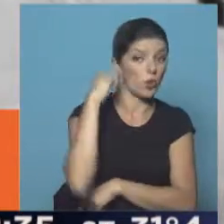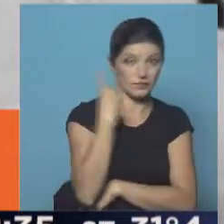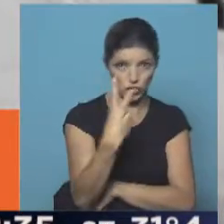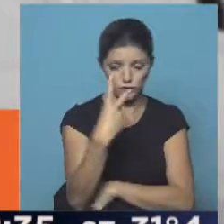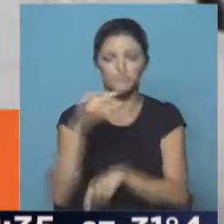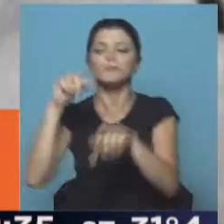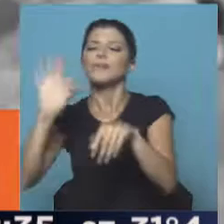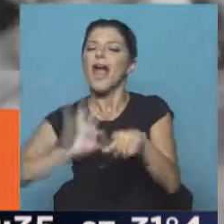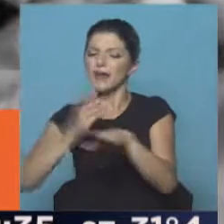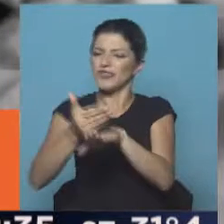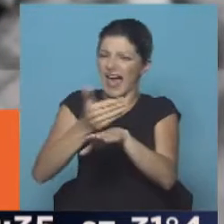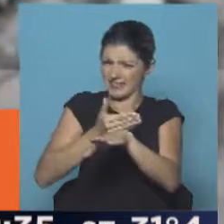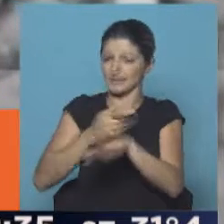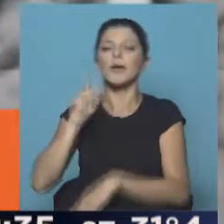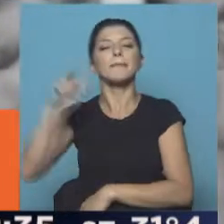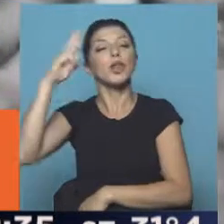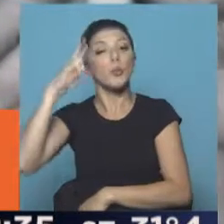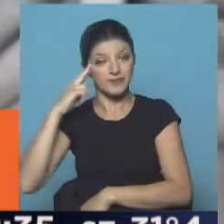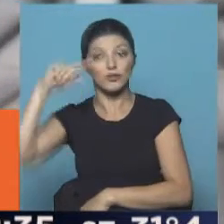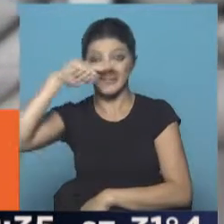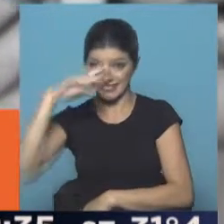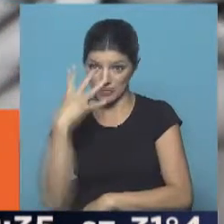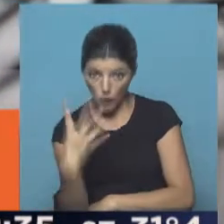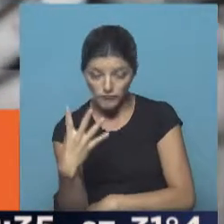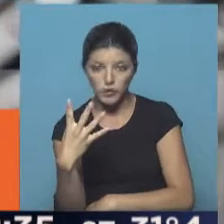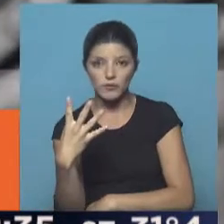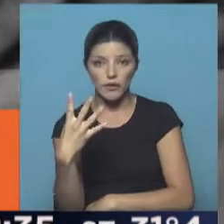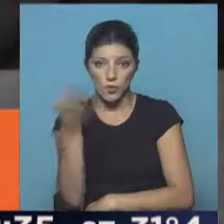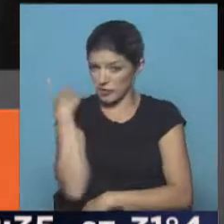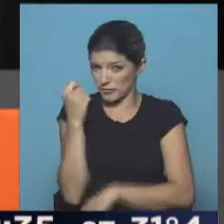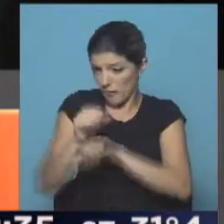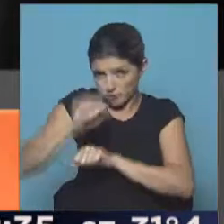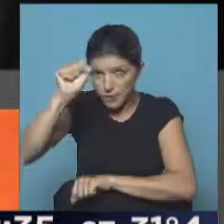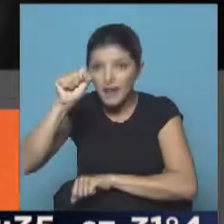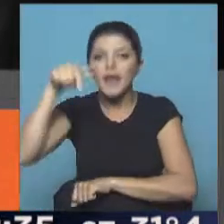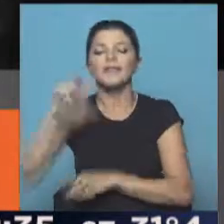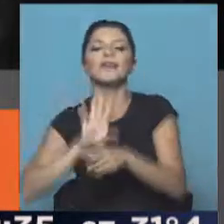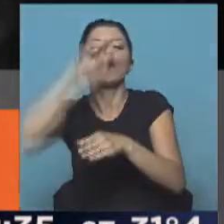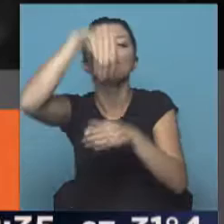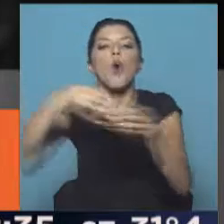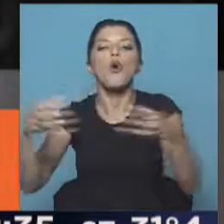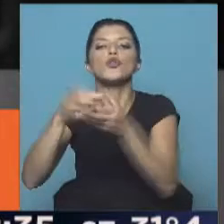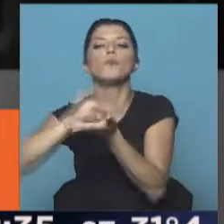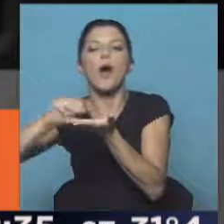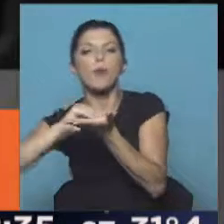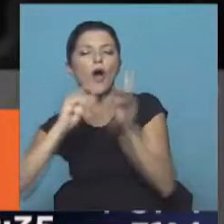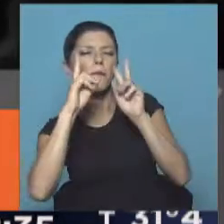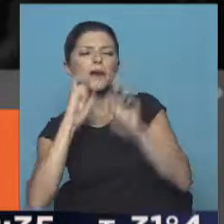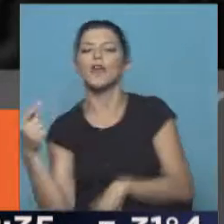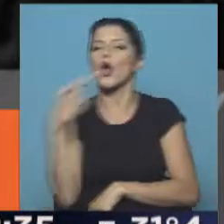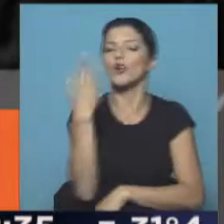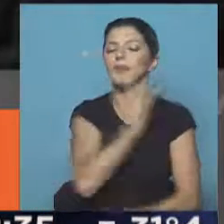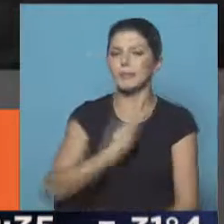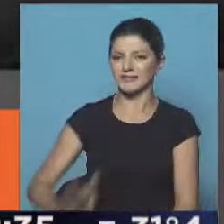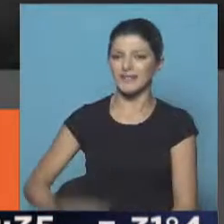en 1974, y recién egresada, Clinton formó parte del equipo de abogados que investigó al entonces presidente